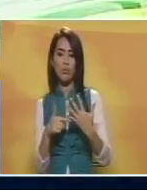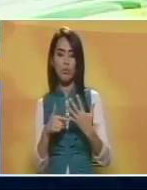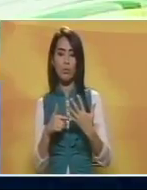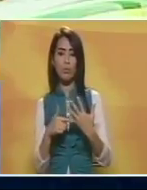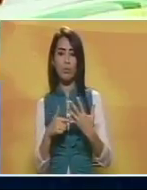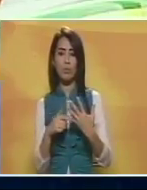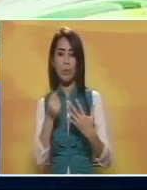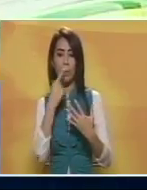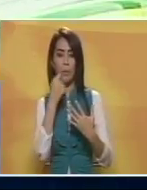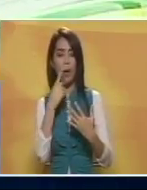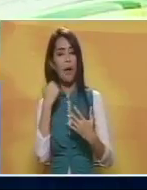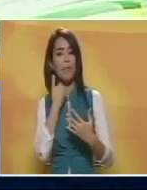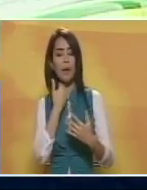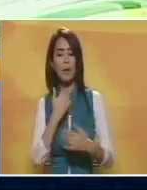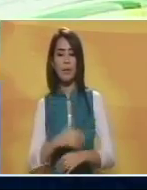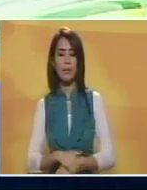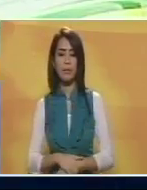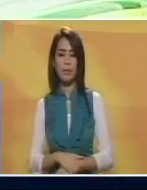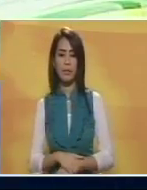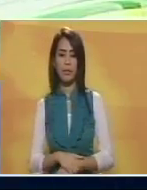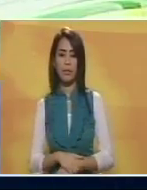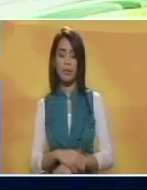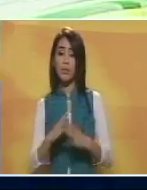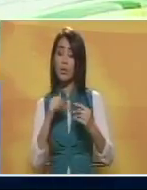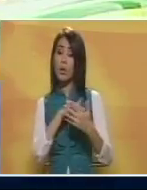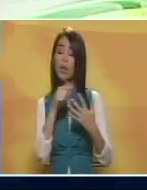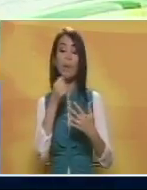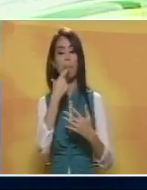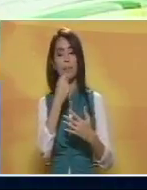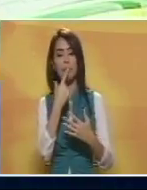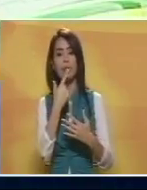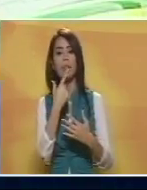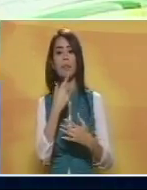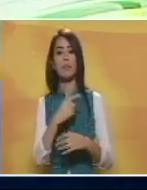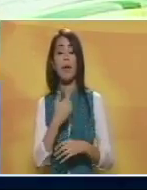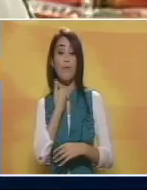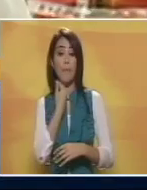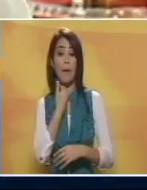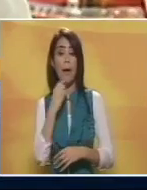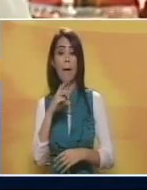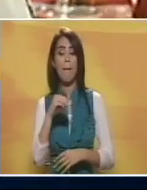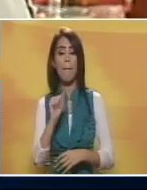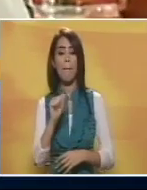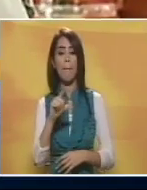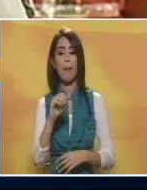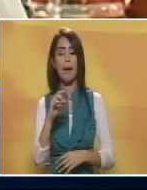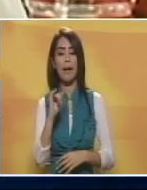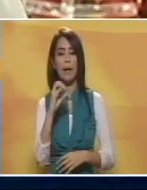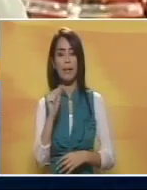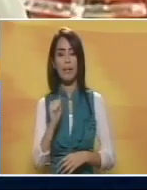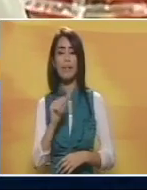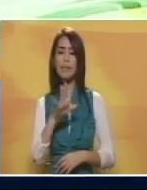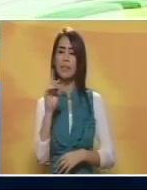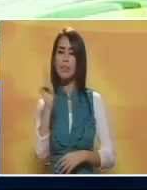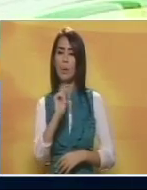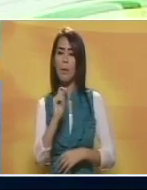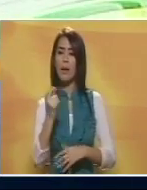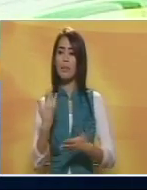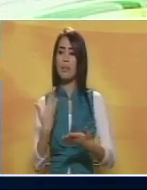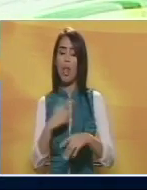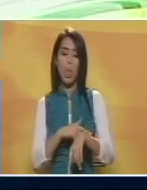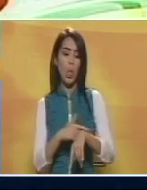malaria, por ejemplo, toda la medicina contra la malaria, tardó 5 meses más en llegar a Venezuela